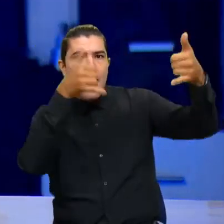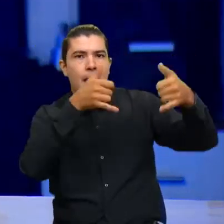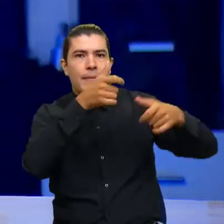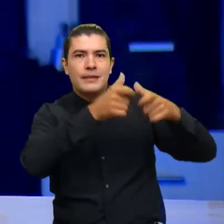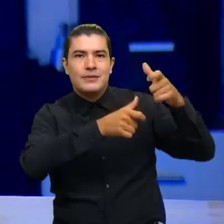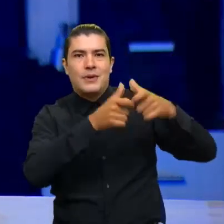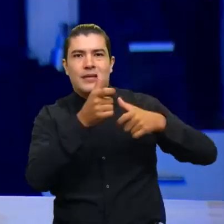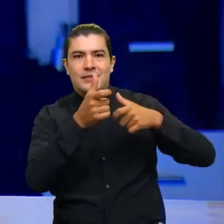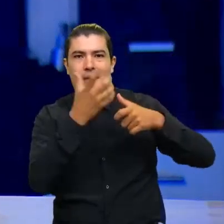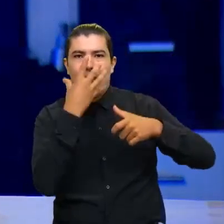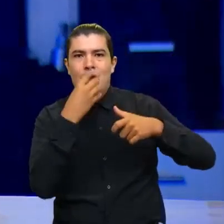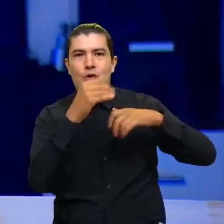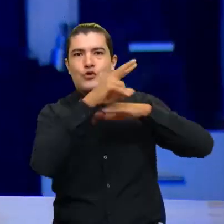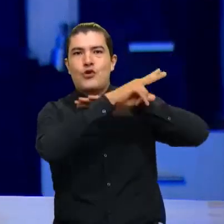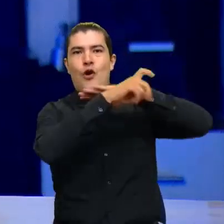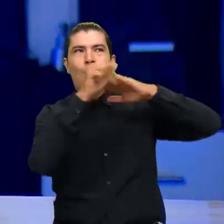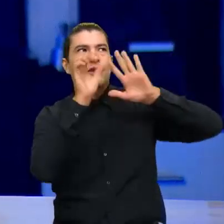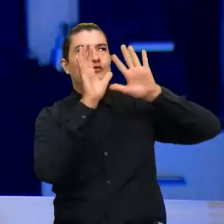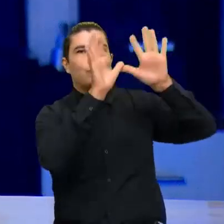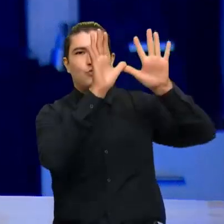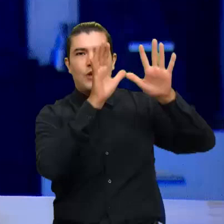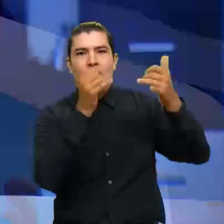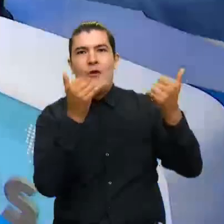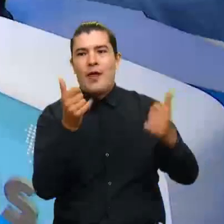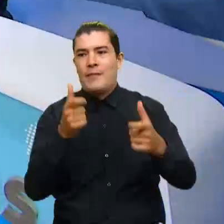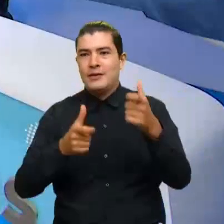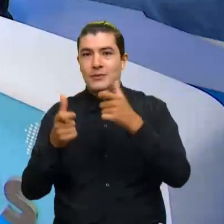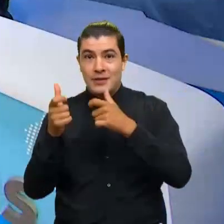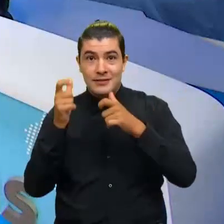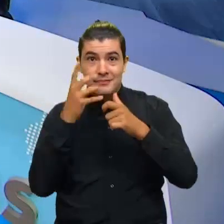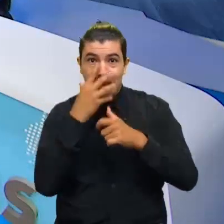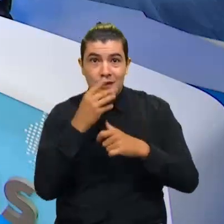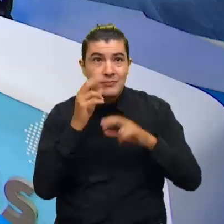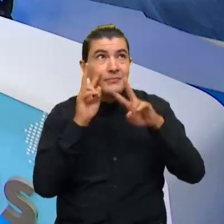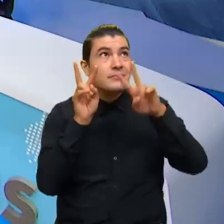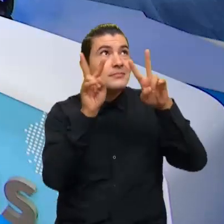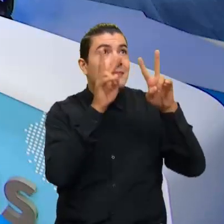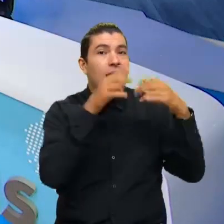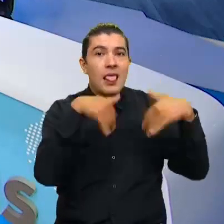zona. Yuraima Rivera, buenas tardes. ¿Qué dice la gente en este lugar?